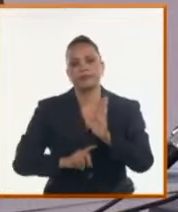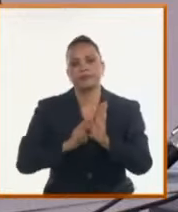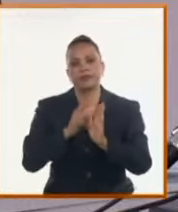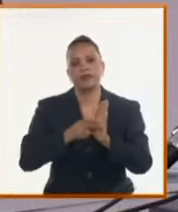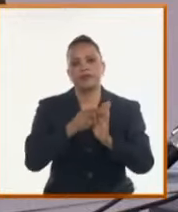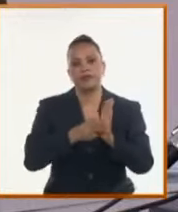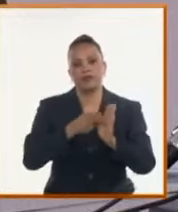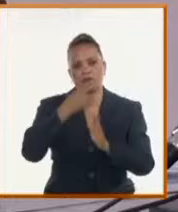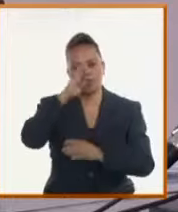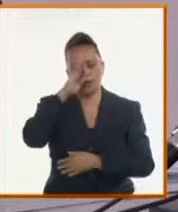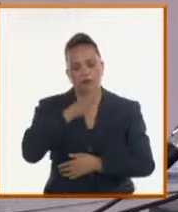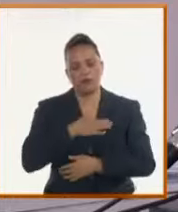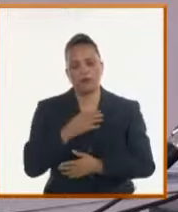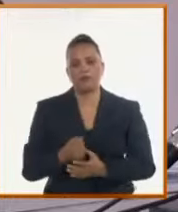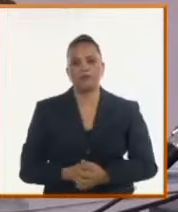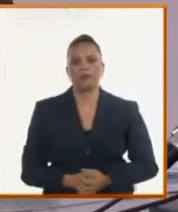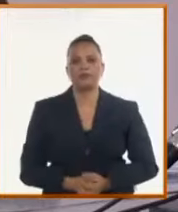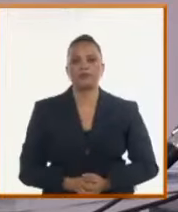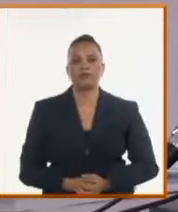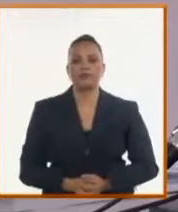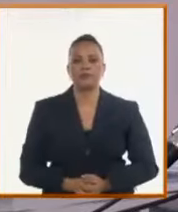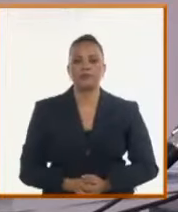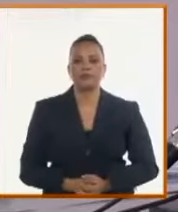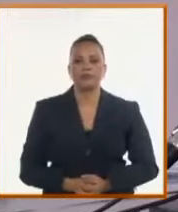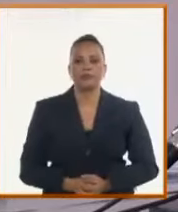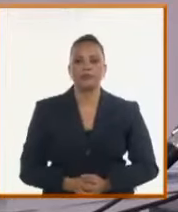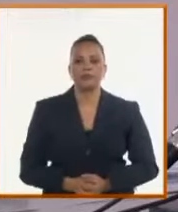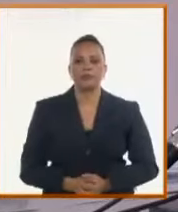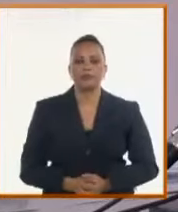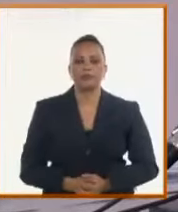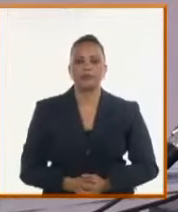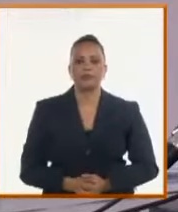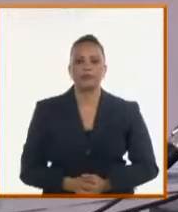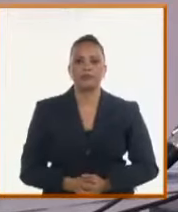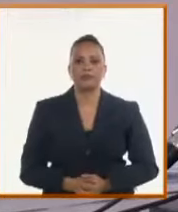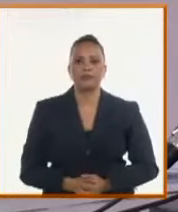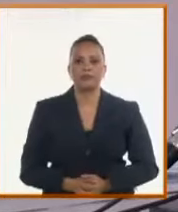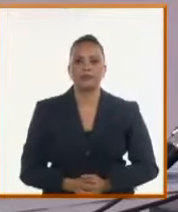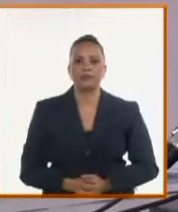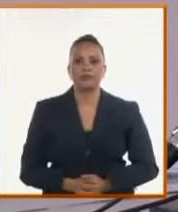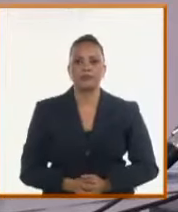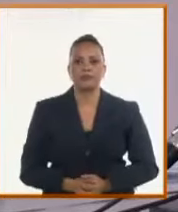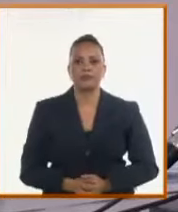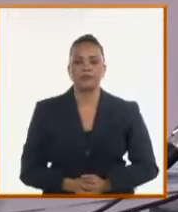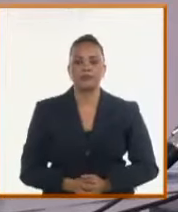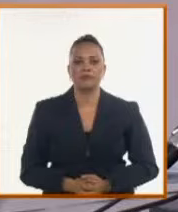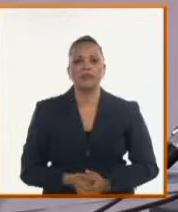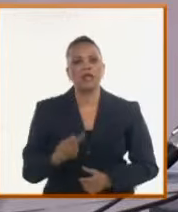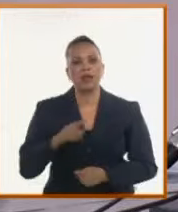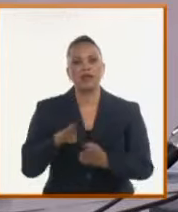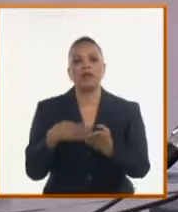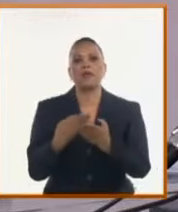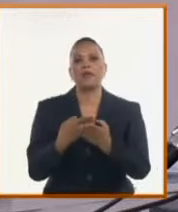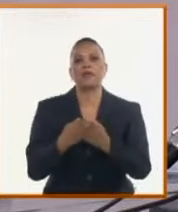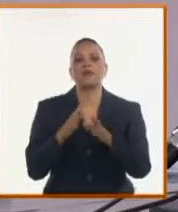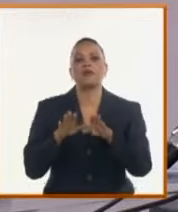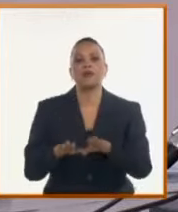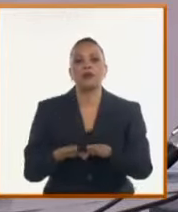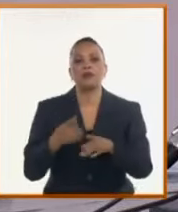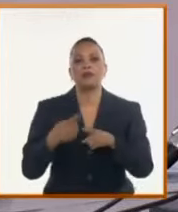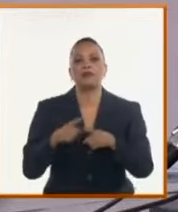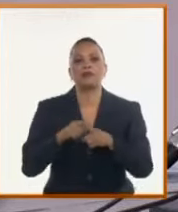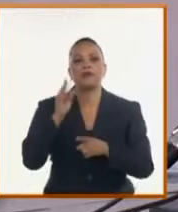seguro nos va a hablar al final el director general de la Unión de ferrocarriles pero Les propongo hacer un breve alto para conocer otras